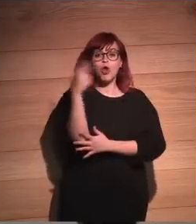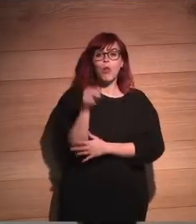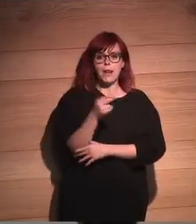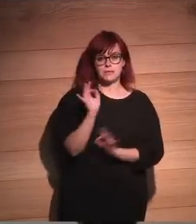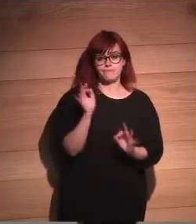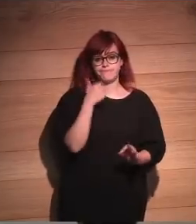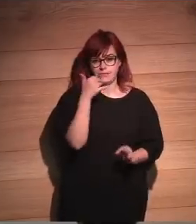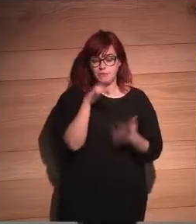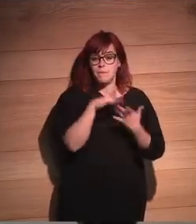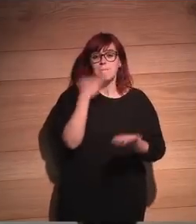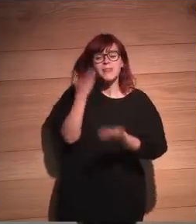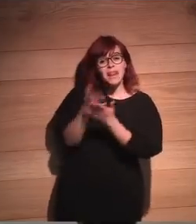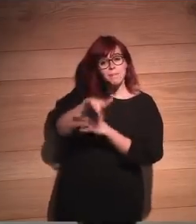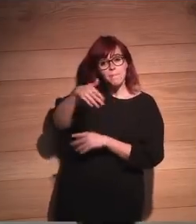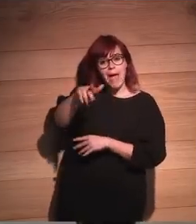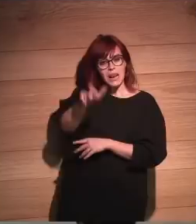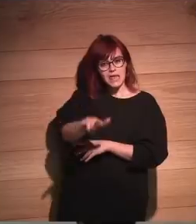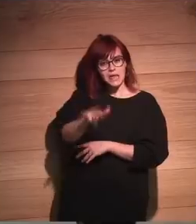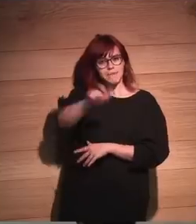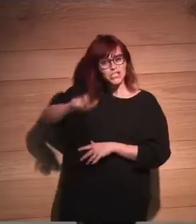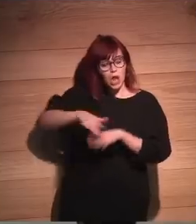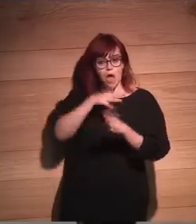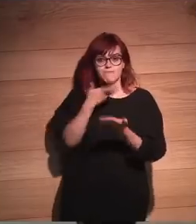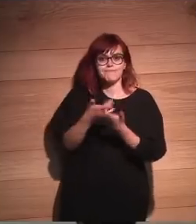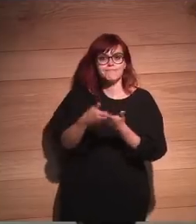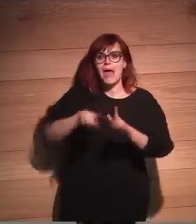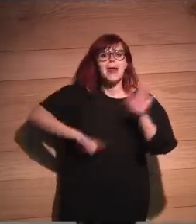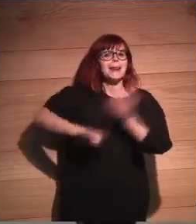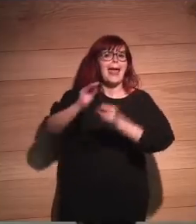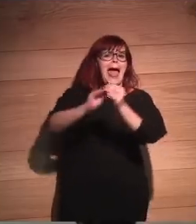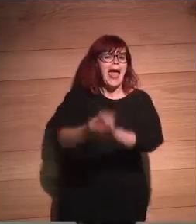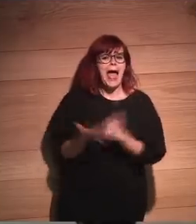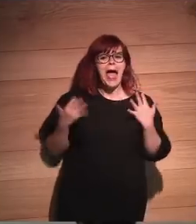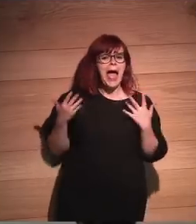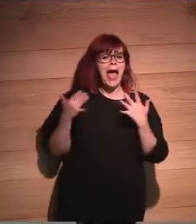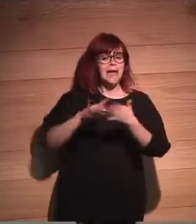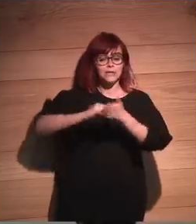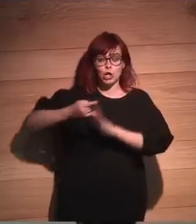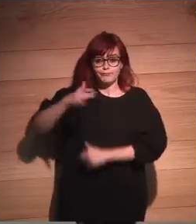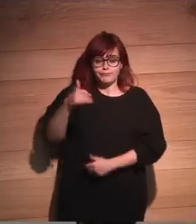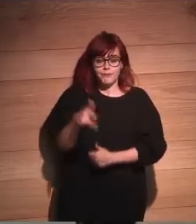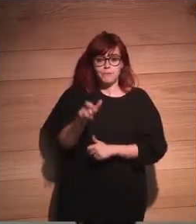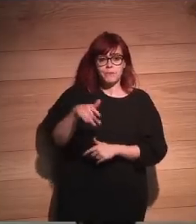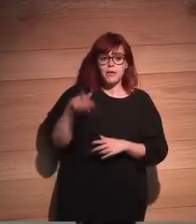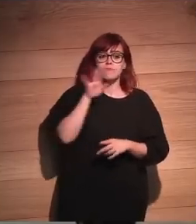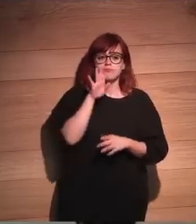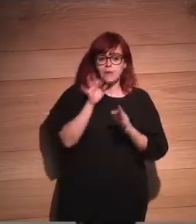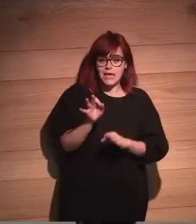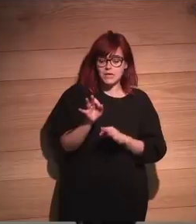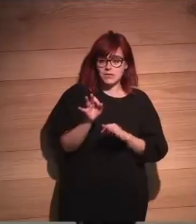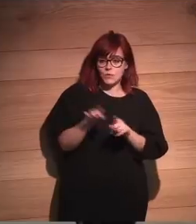$794. Le vamos a pedir a los malienses, oye, hay que desarrollar la tecnología. En Mali uno va a Bamako y no hay